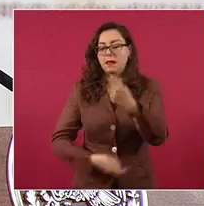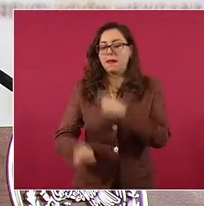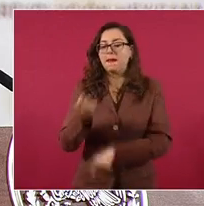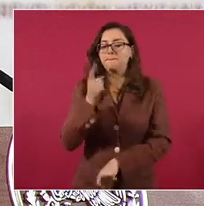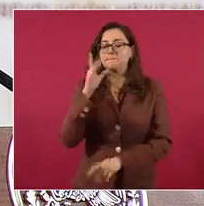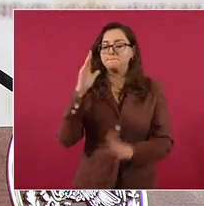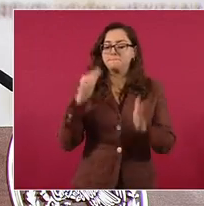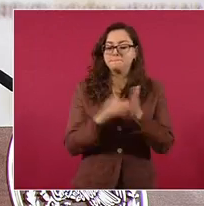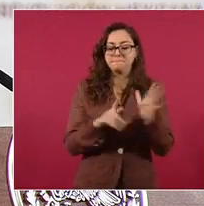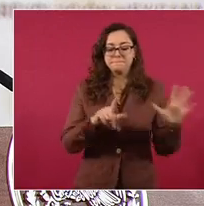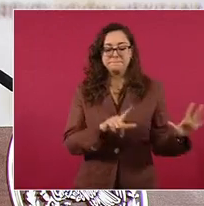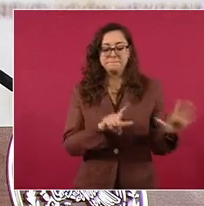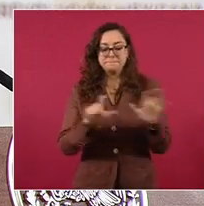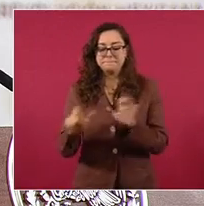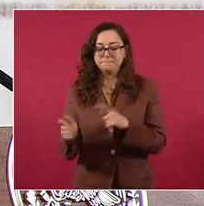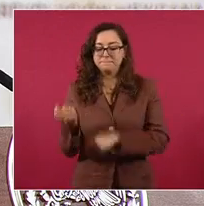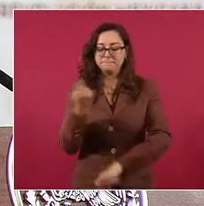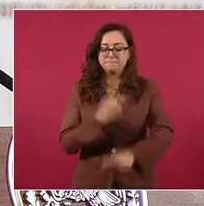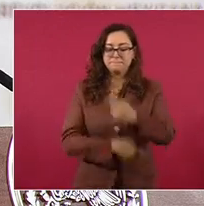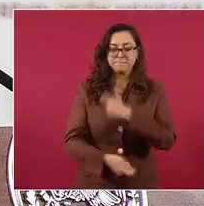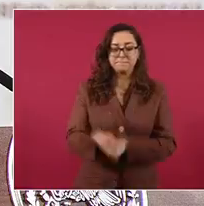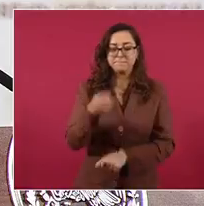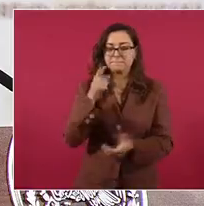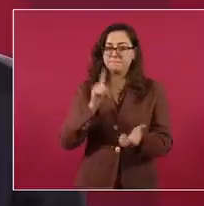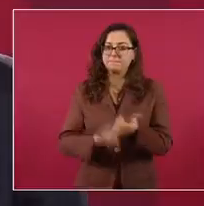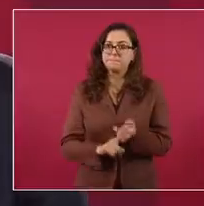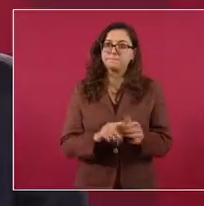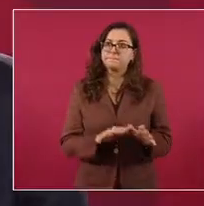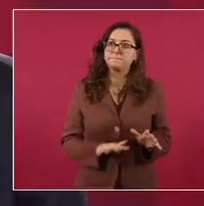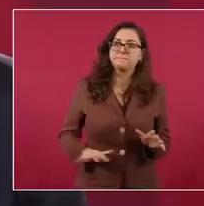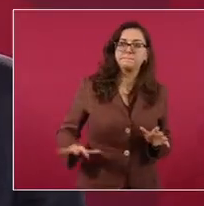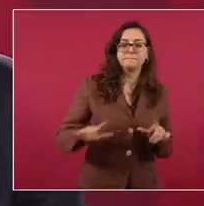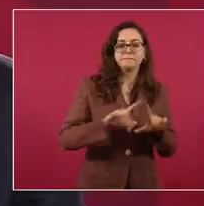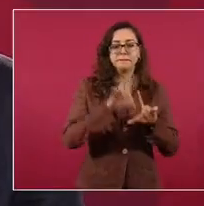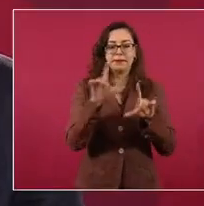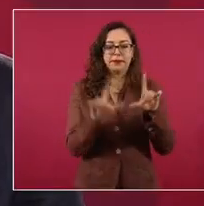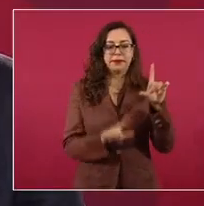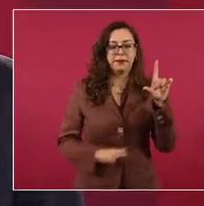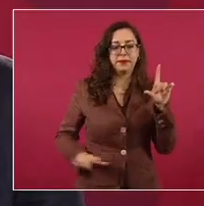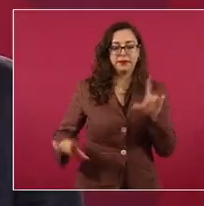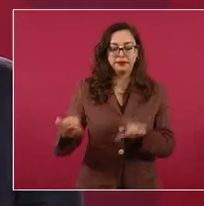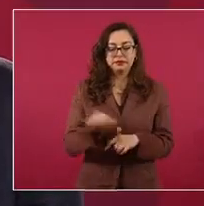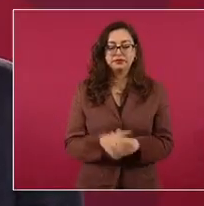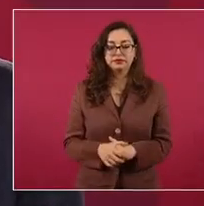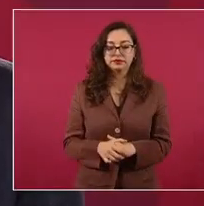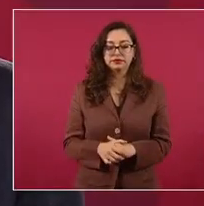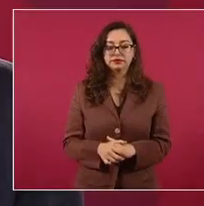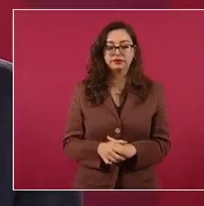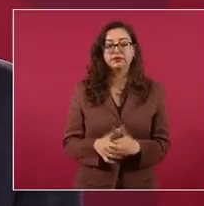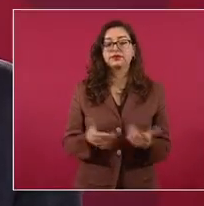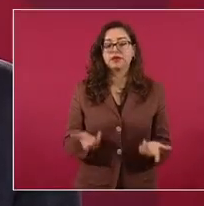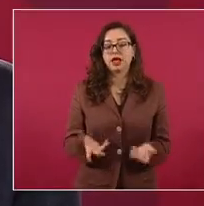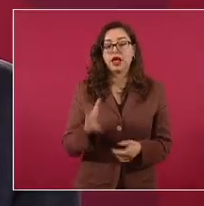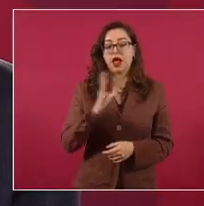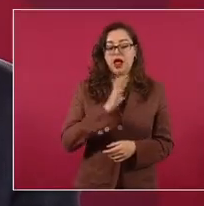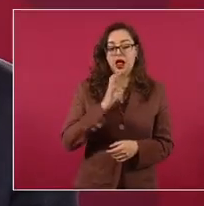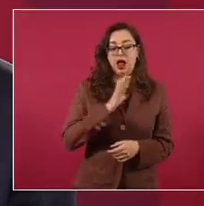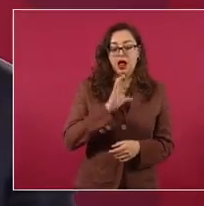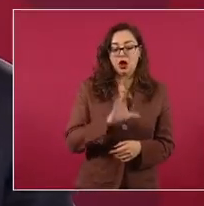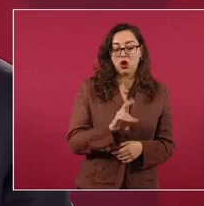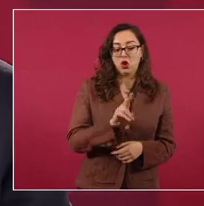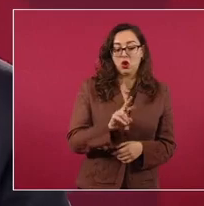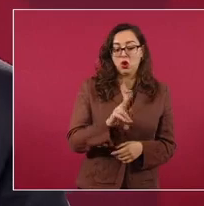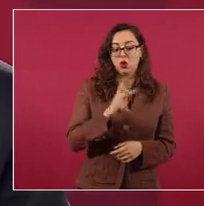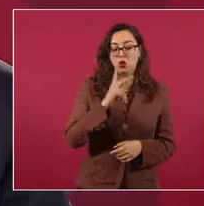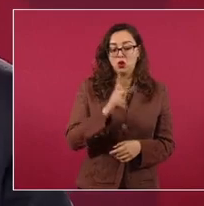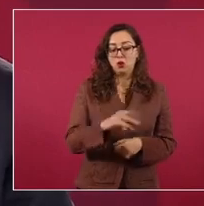los 670 módulos de CURP en todo el país. Junto con ello, se creó la CURP temporal para personas solicitantes